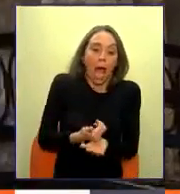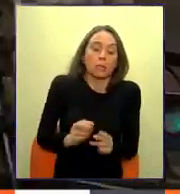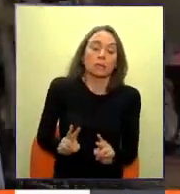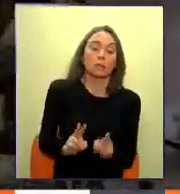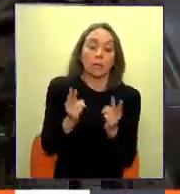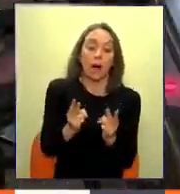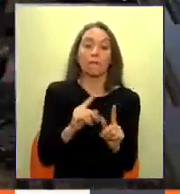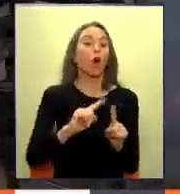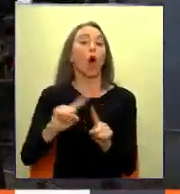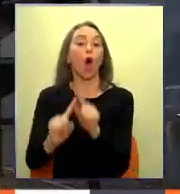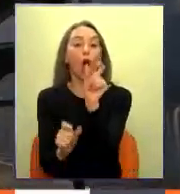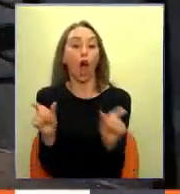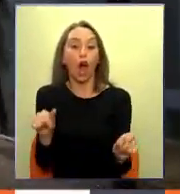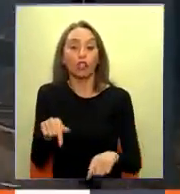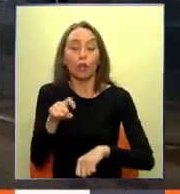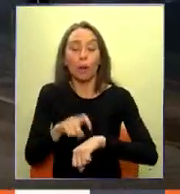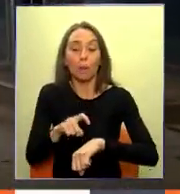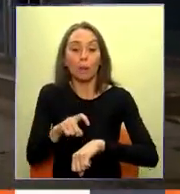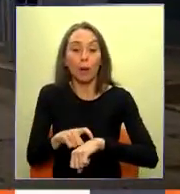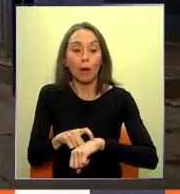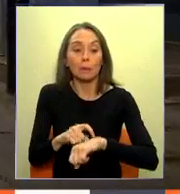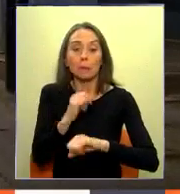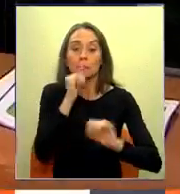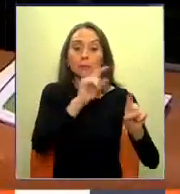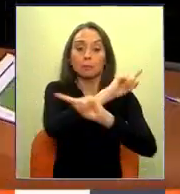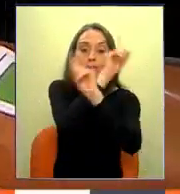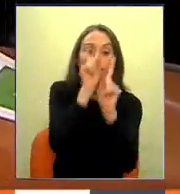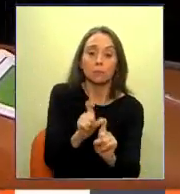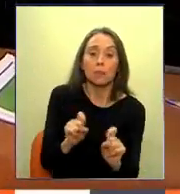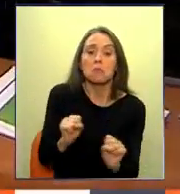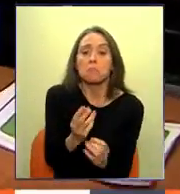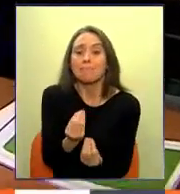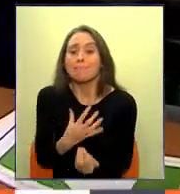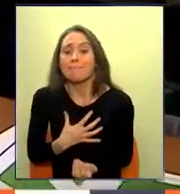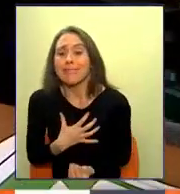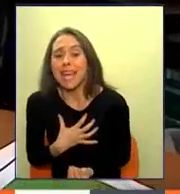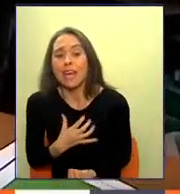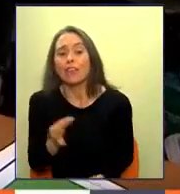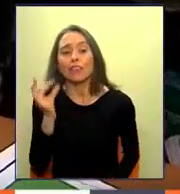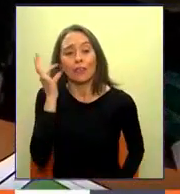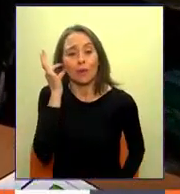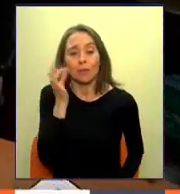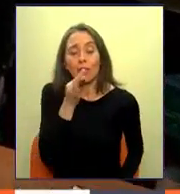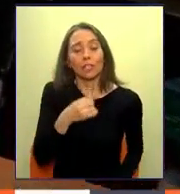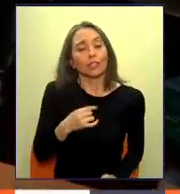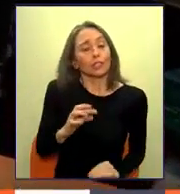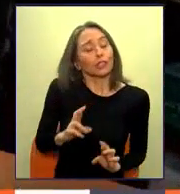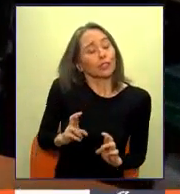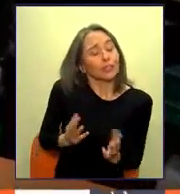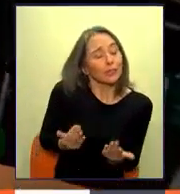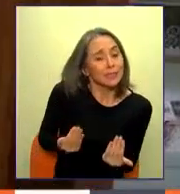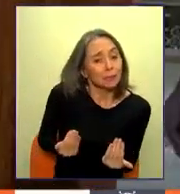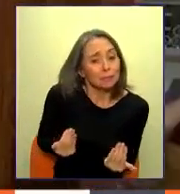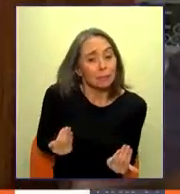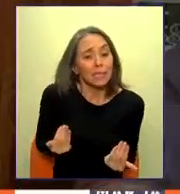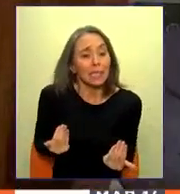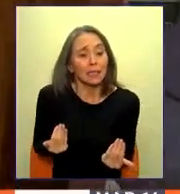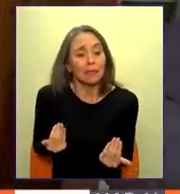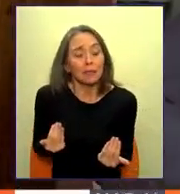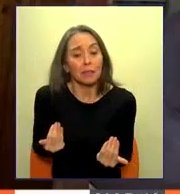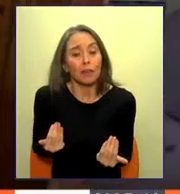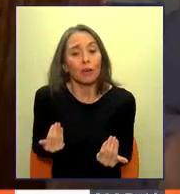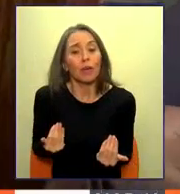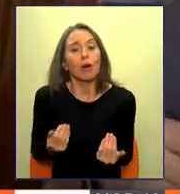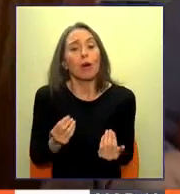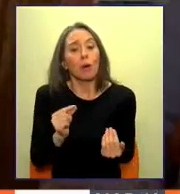Pero para otros es un momento que les produce incertidumbre y temor. Yo esperaría que, ¿no es cierto?, que